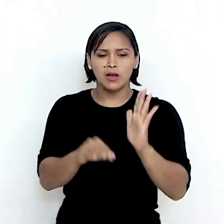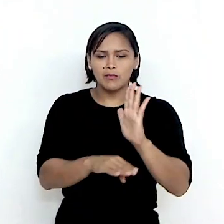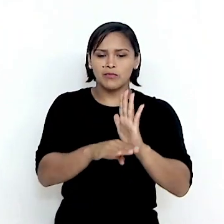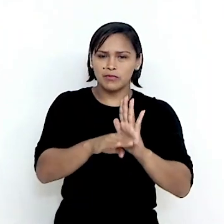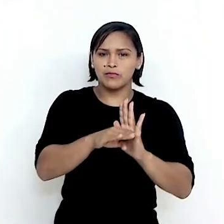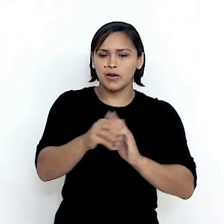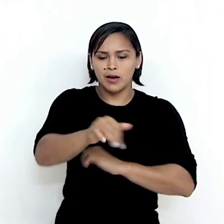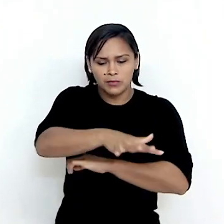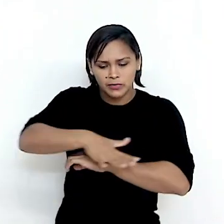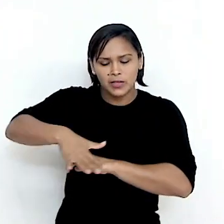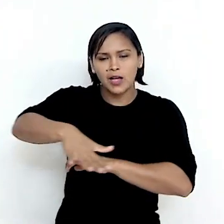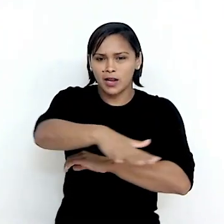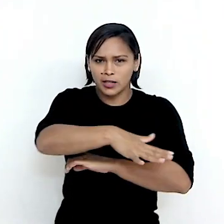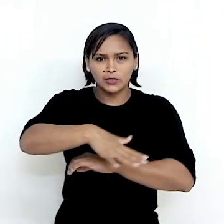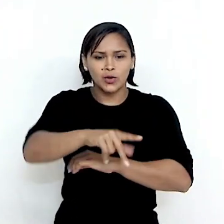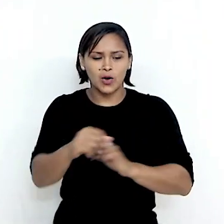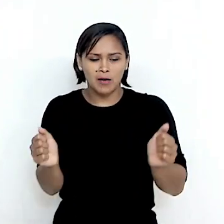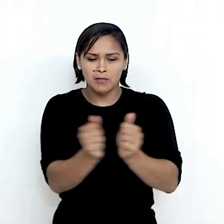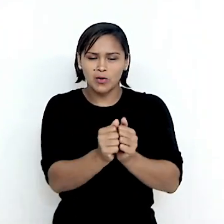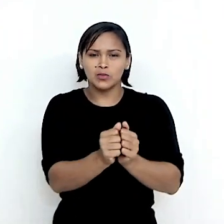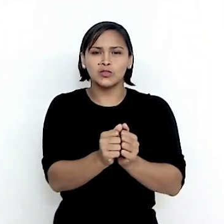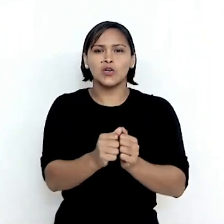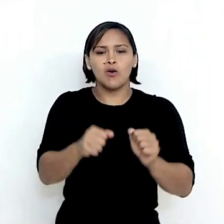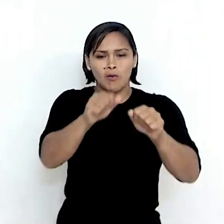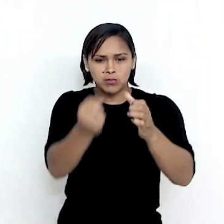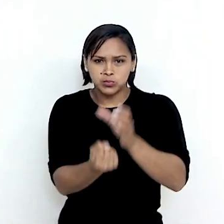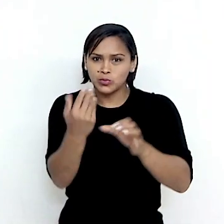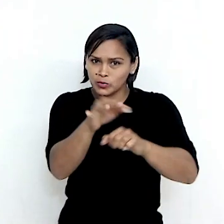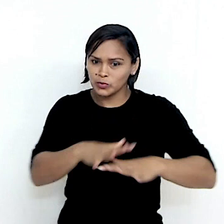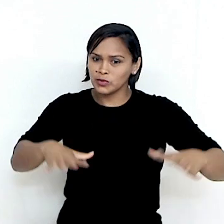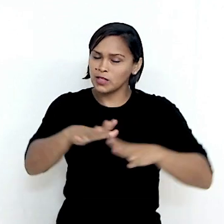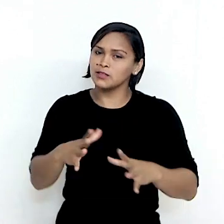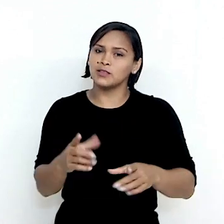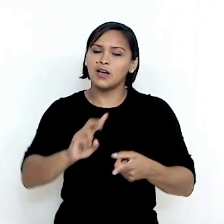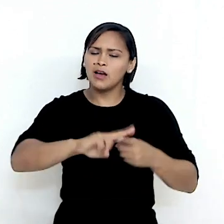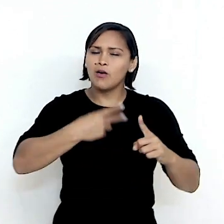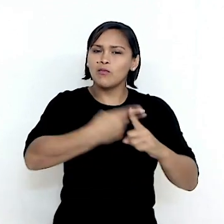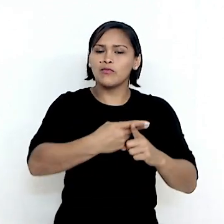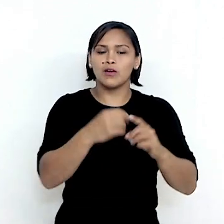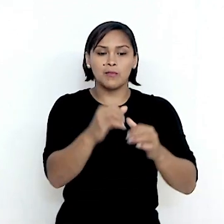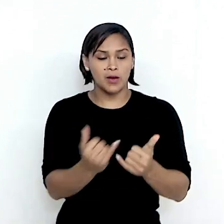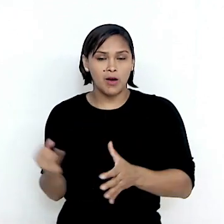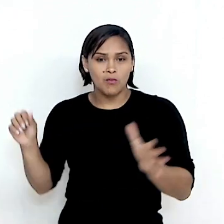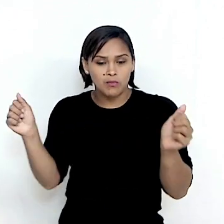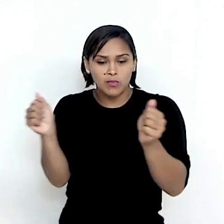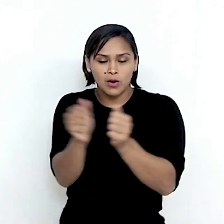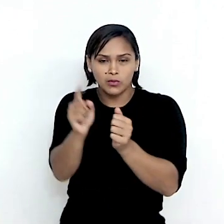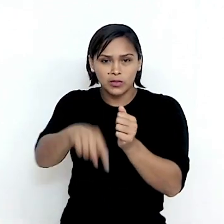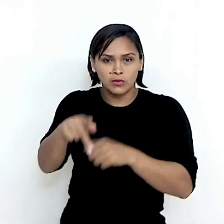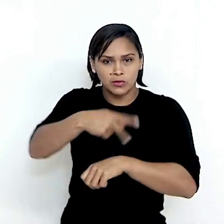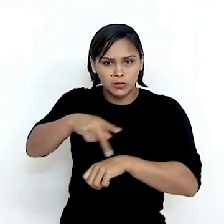Pacífico y que se conjuga a nuestro profundo espíritu de integración regional en sintonía con